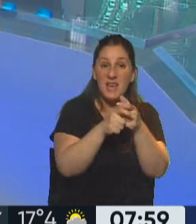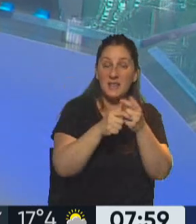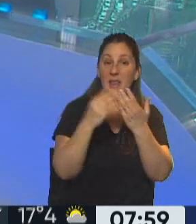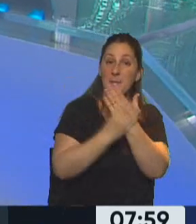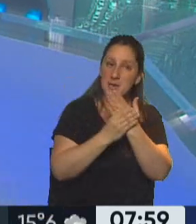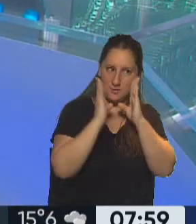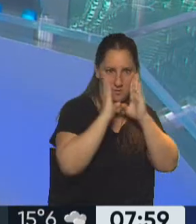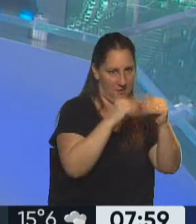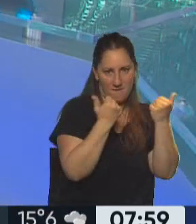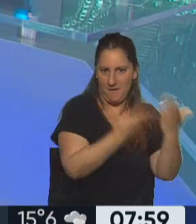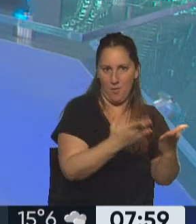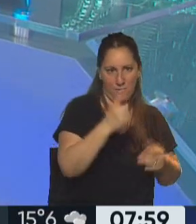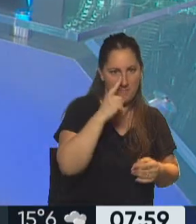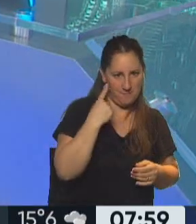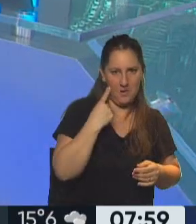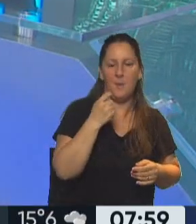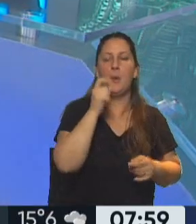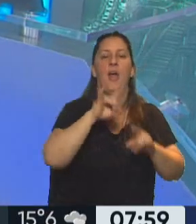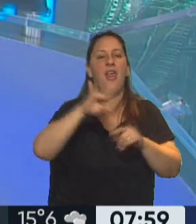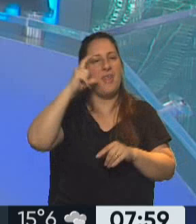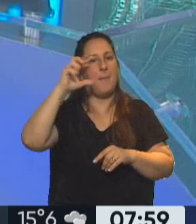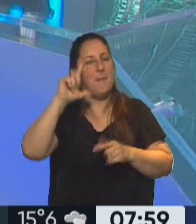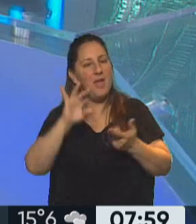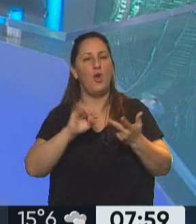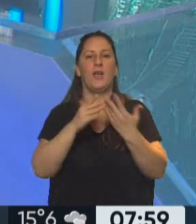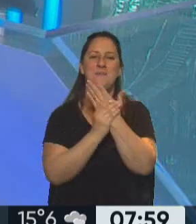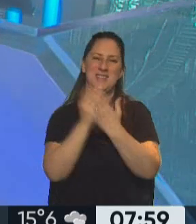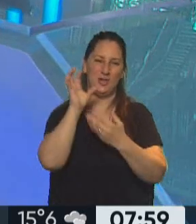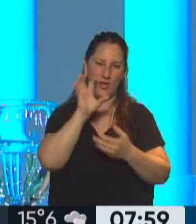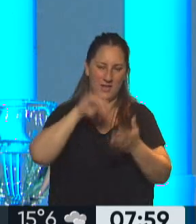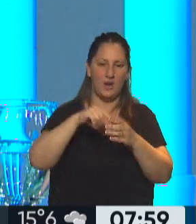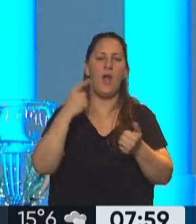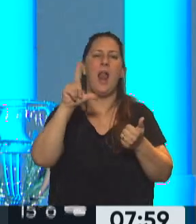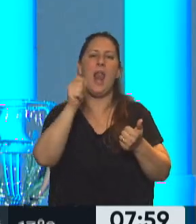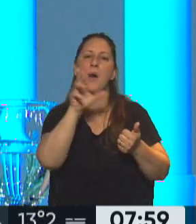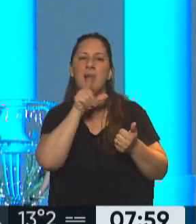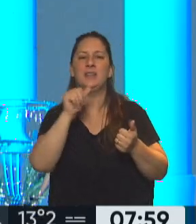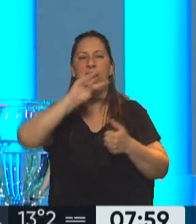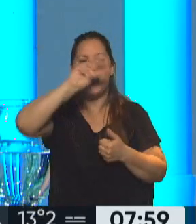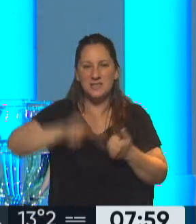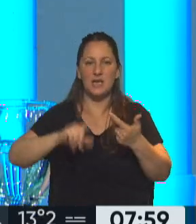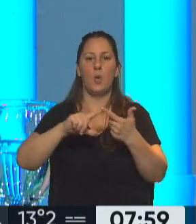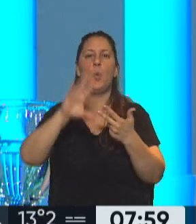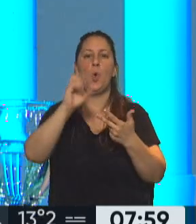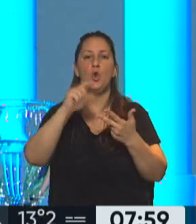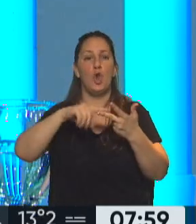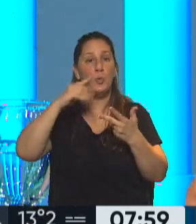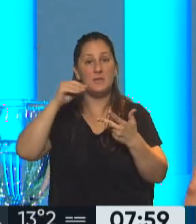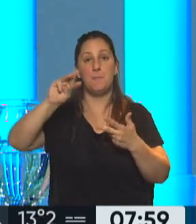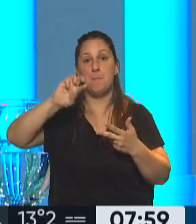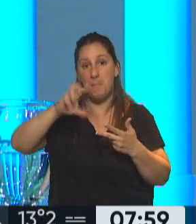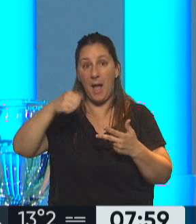salvo algunos funcionarios como guado de Pedro el ministro del interior Fernanda raberta en lancé Silvana boldovich en el pami